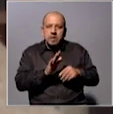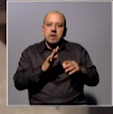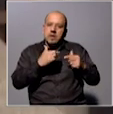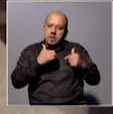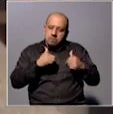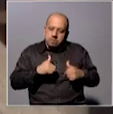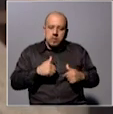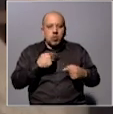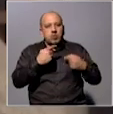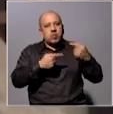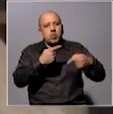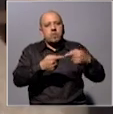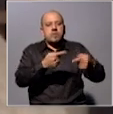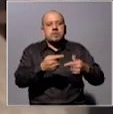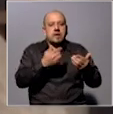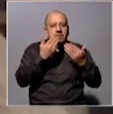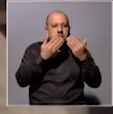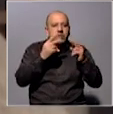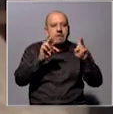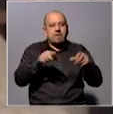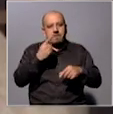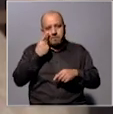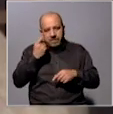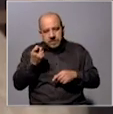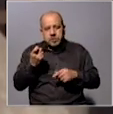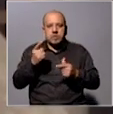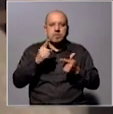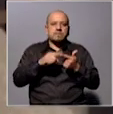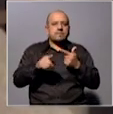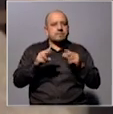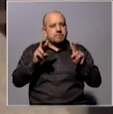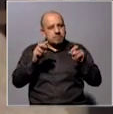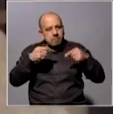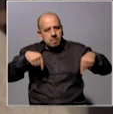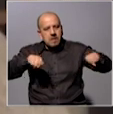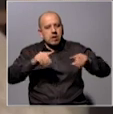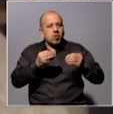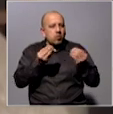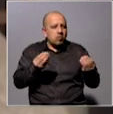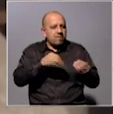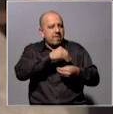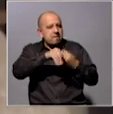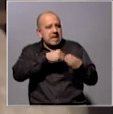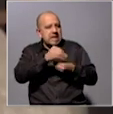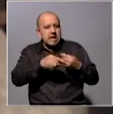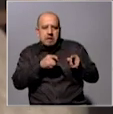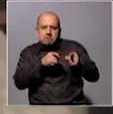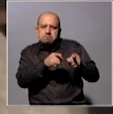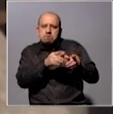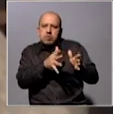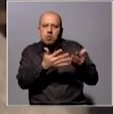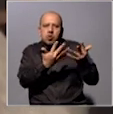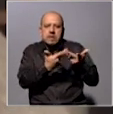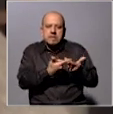seguimos hablando sobre todo lo que es prevención y dinámica y funcionamiento de una familia, se